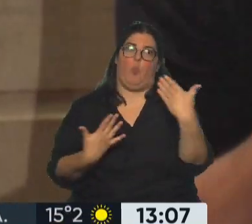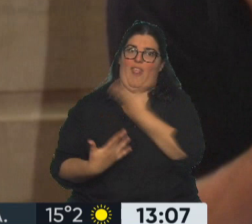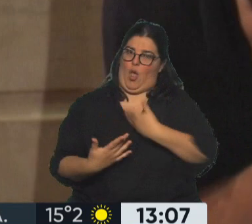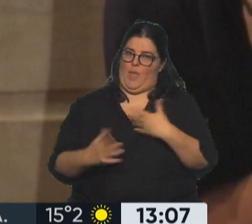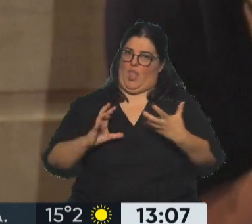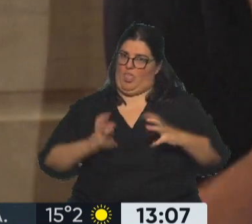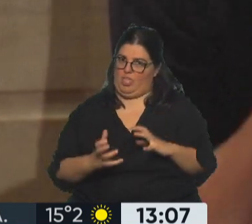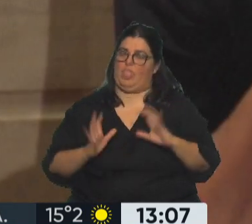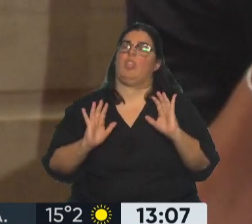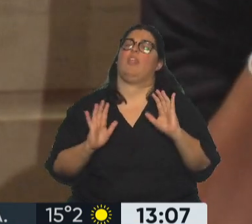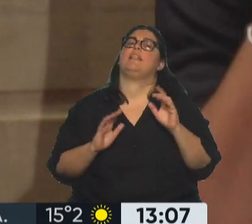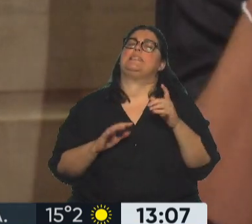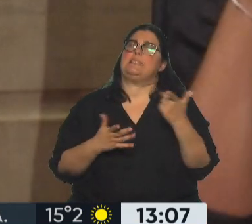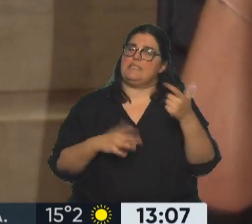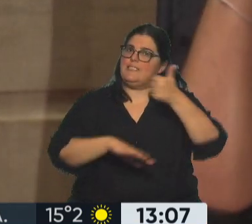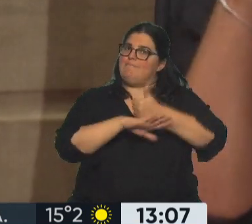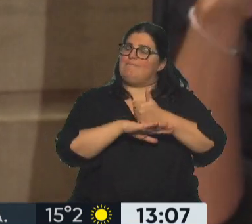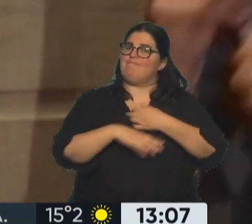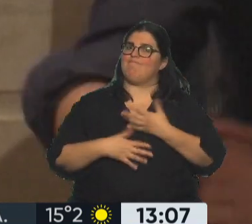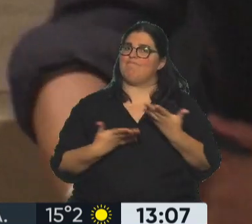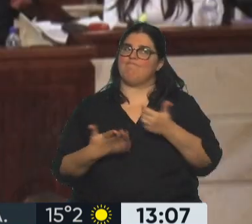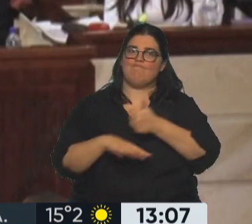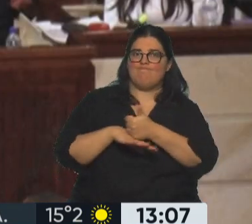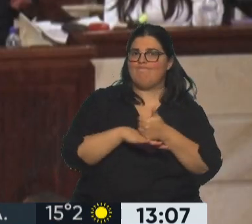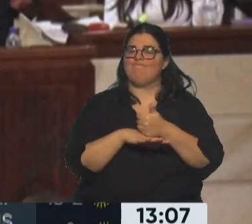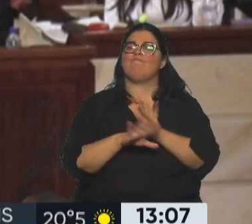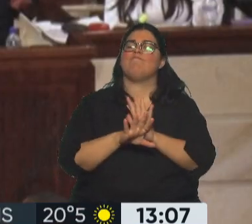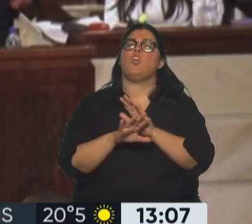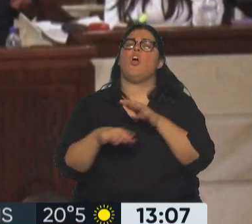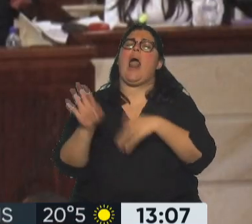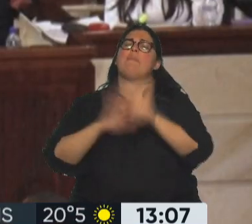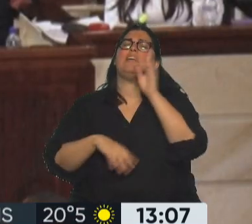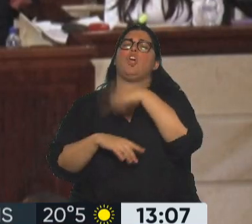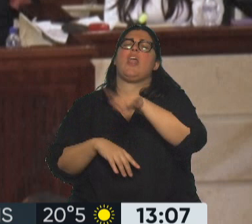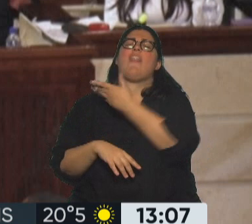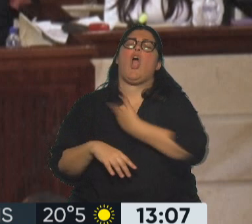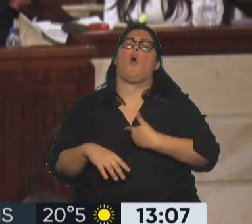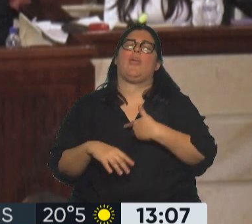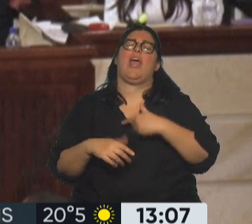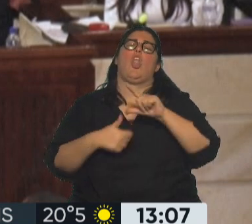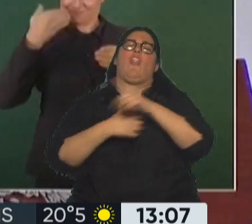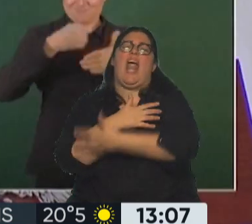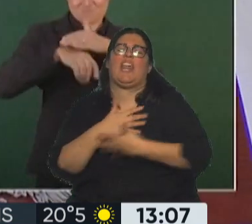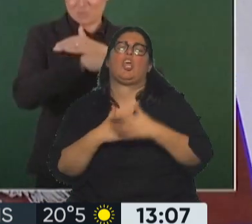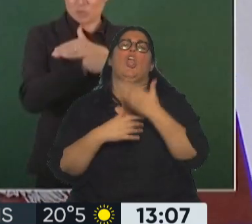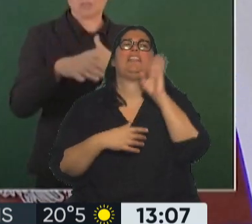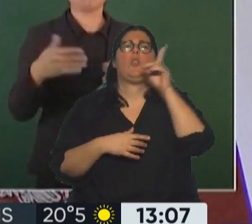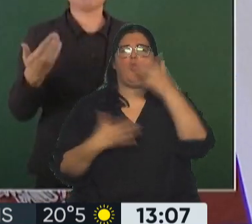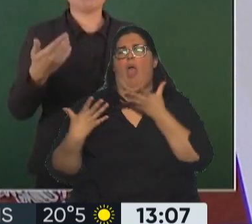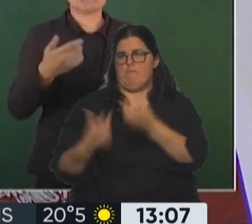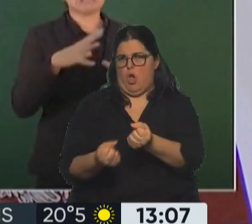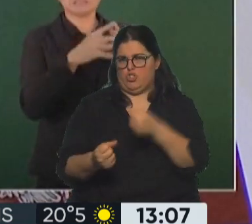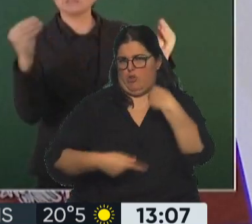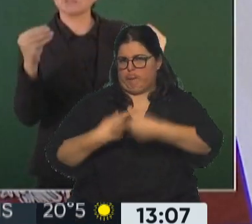y su poder lo coloca en una posición considerada correcta y respaldada por la mayoría de los gobiernos de la región y Estados Unidos. No son pocos